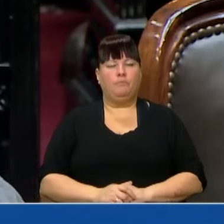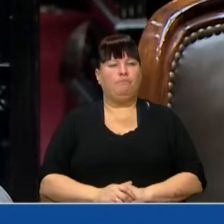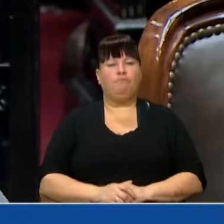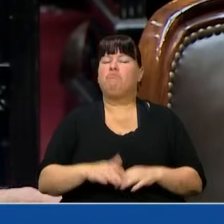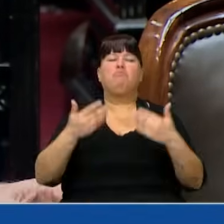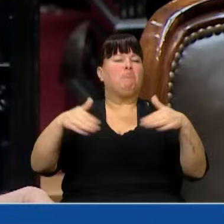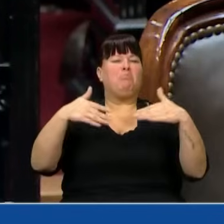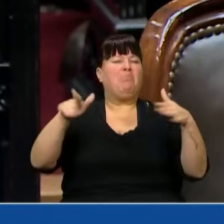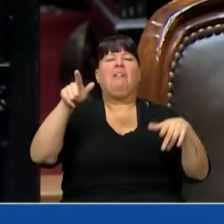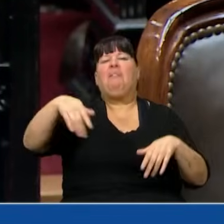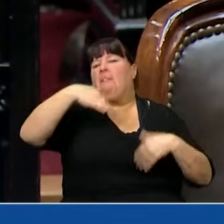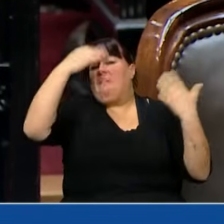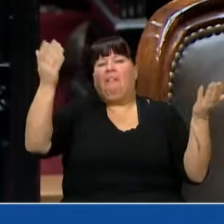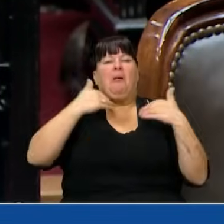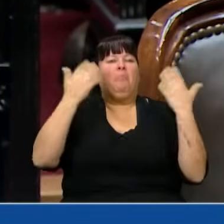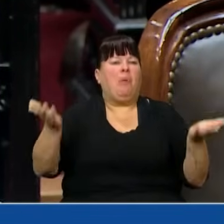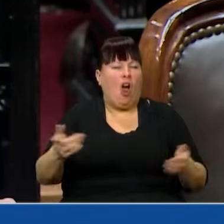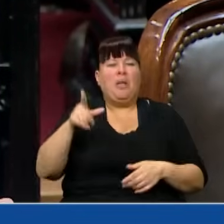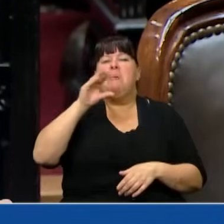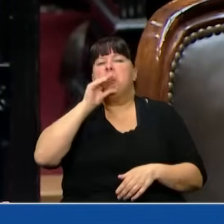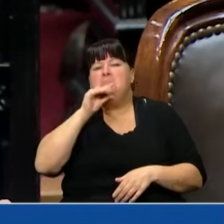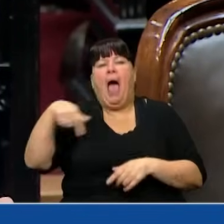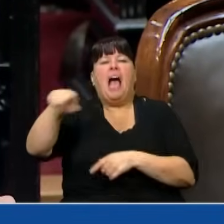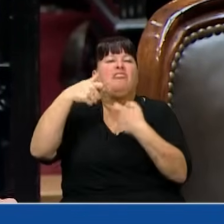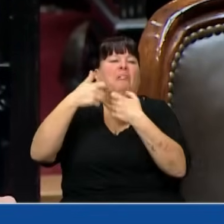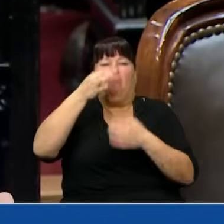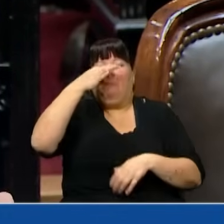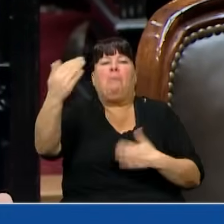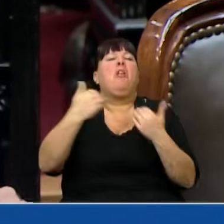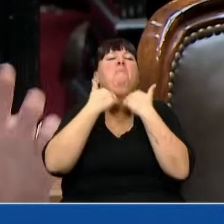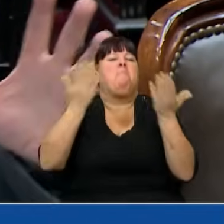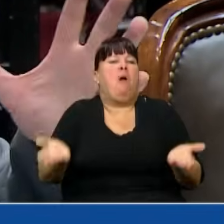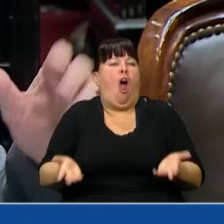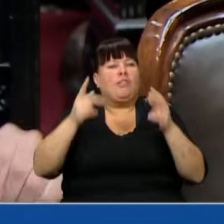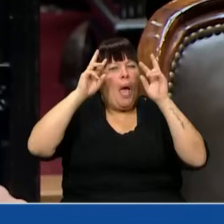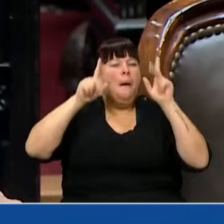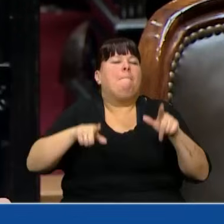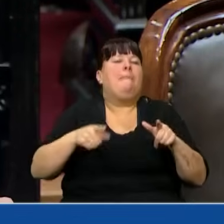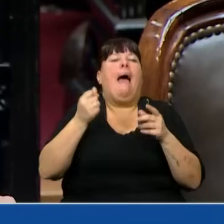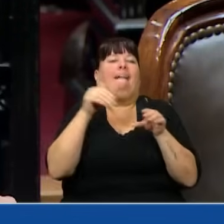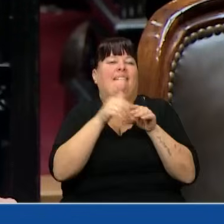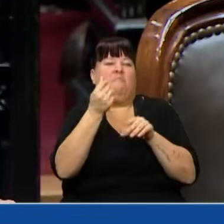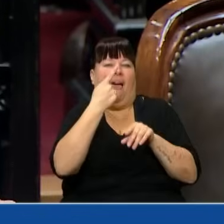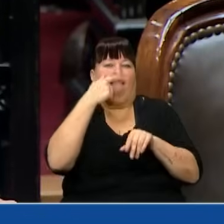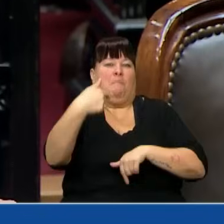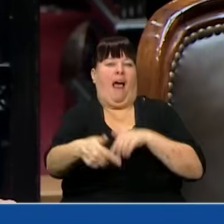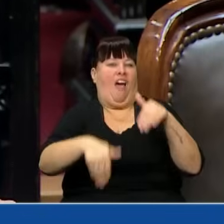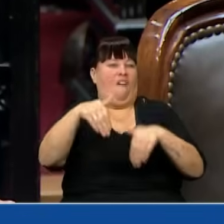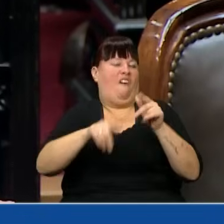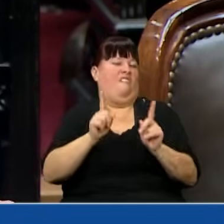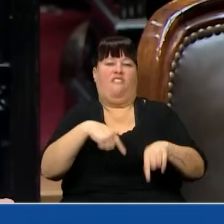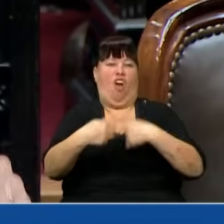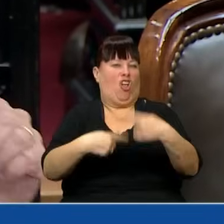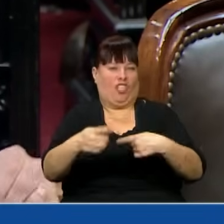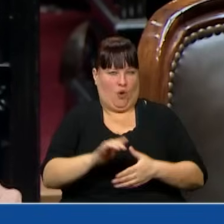No importa, no les importa. A Massa y a los socios no les importa nada. El plan Platita para las elecciones sigue en